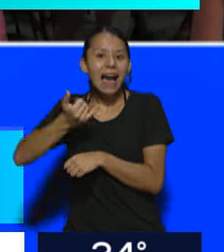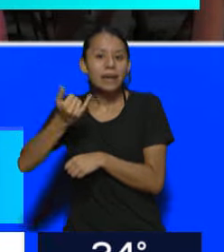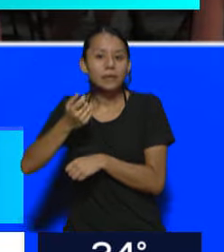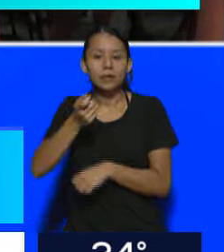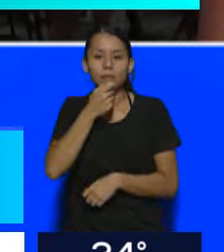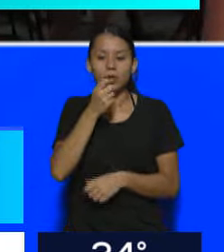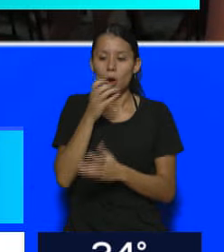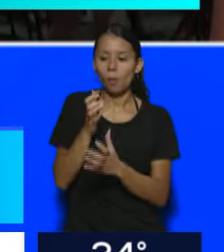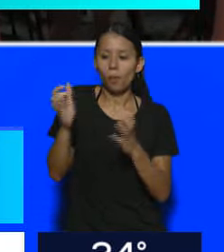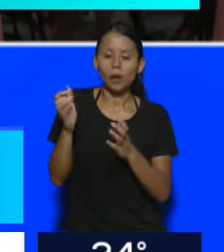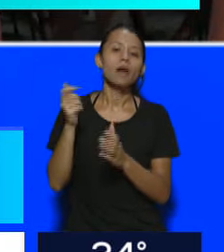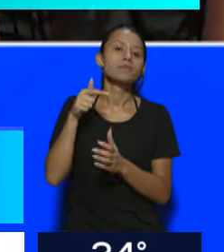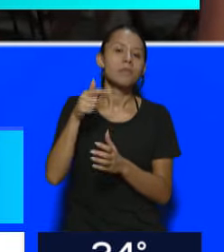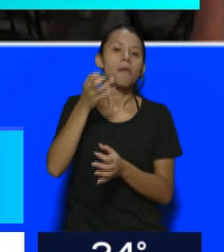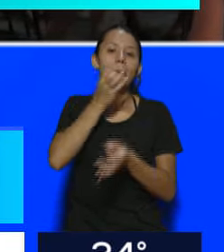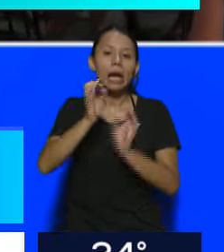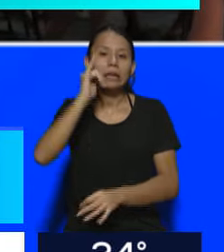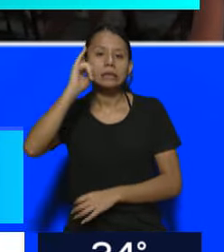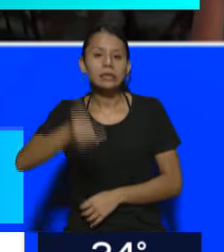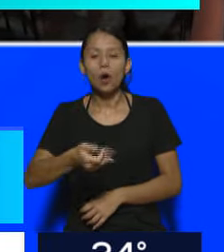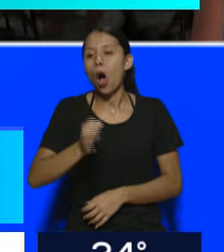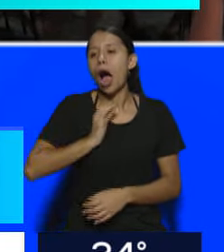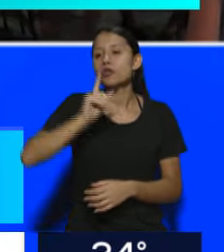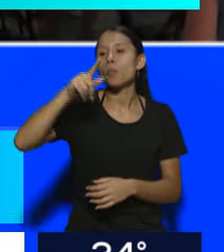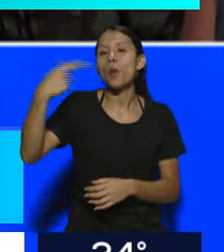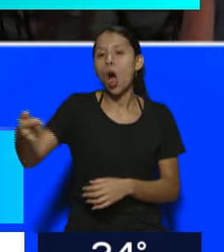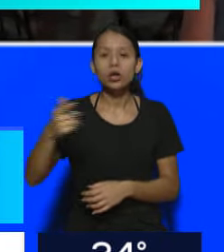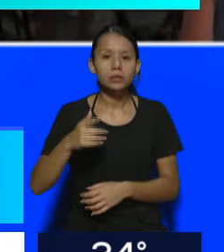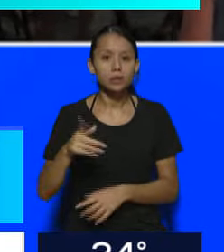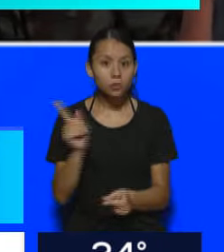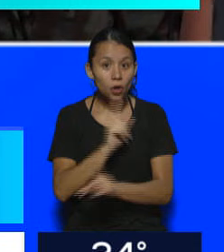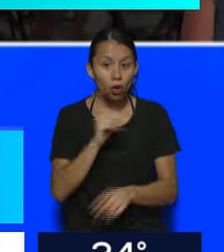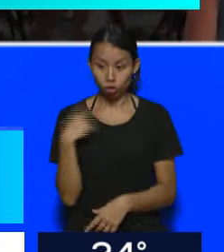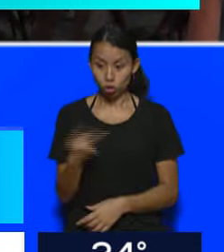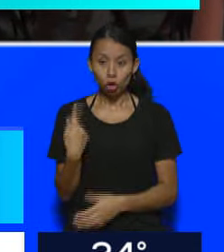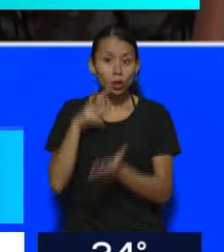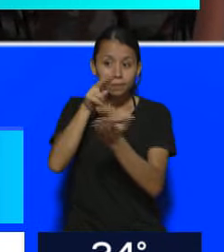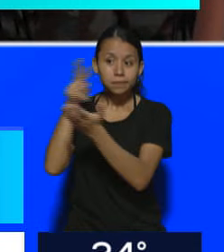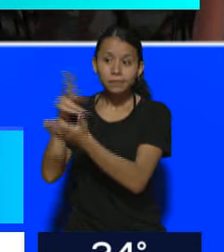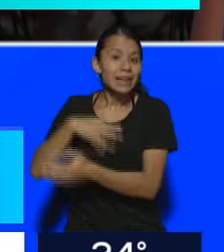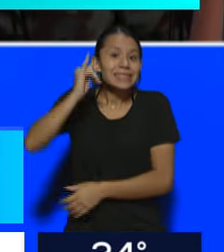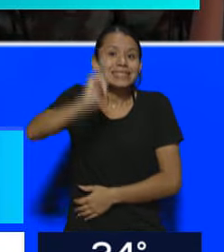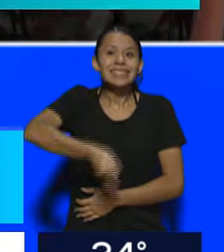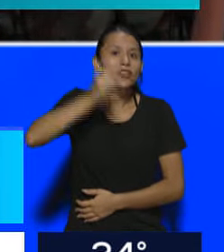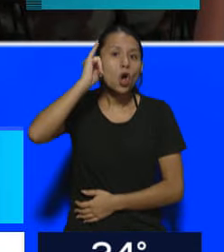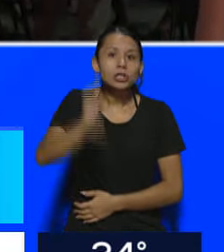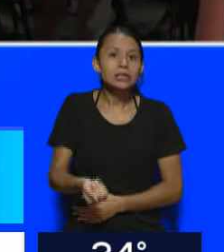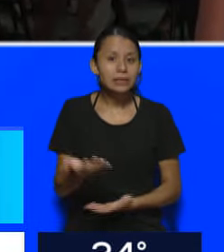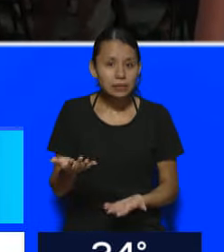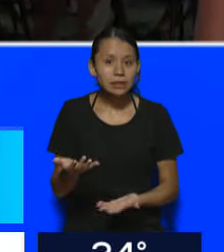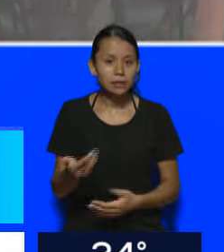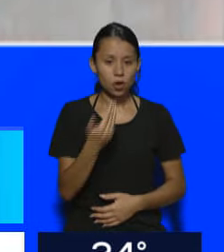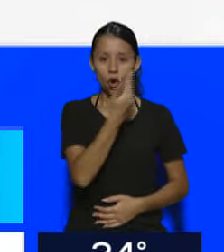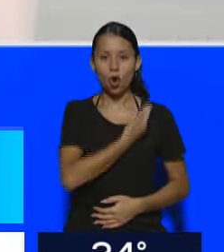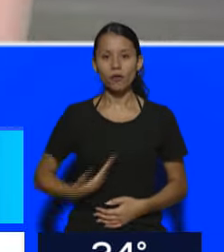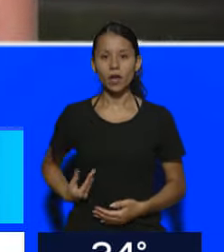lo vendo y si no lo guardo para el año que viene. Y si no, no, nosotros tenemos que levantar la cosecha sí o sí, y yo creo que el gobierno tiene